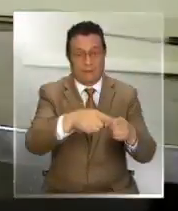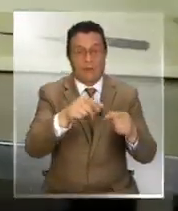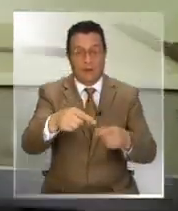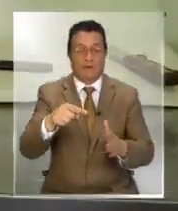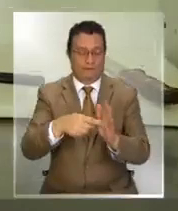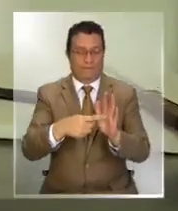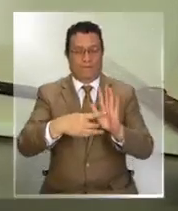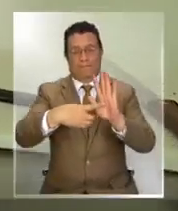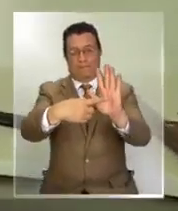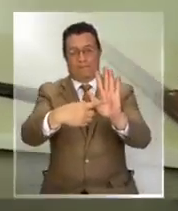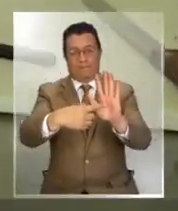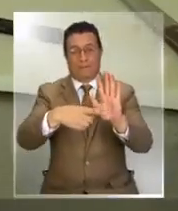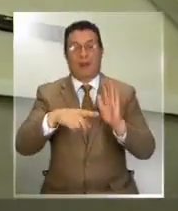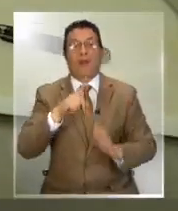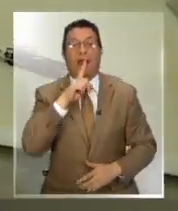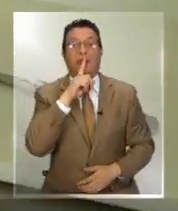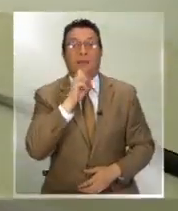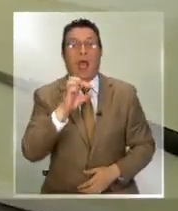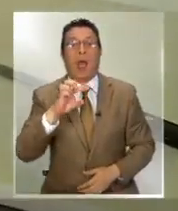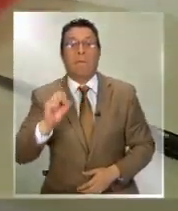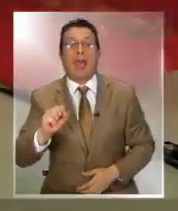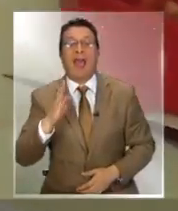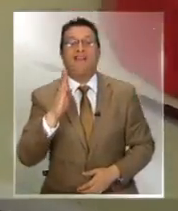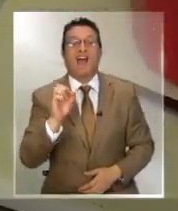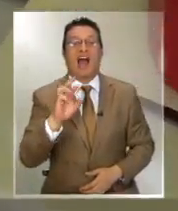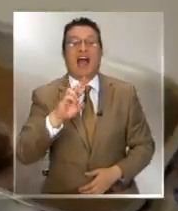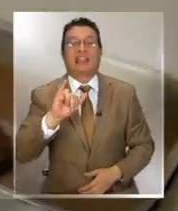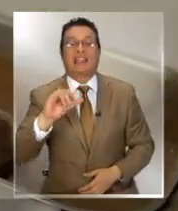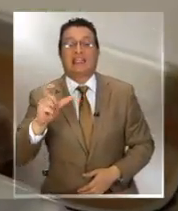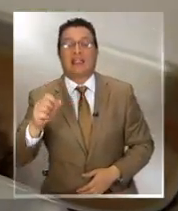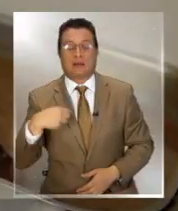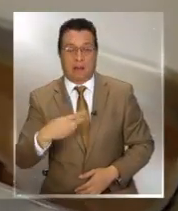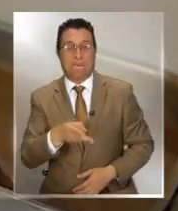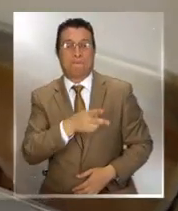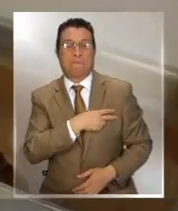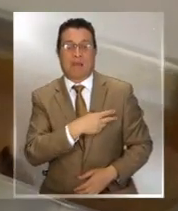estrella, la tapa barriga, la que gana el premio. Siempre uno